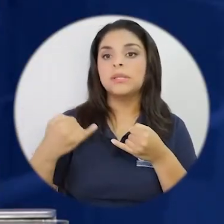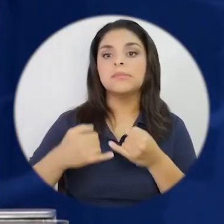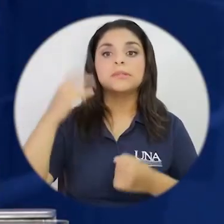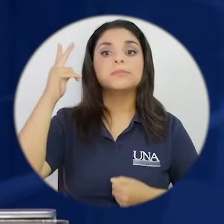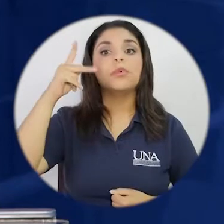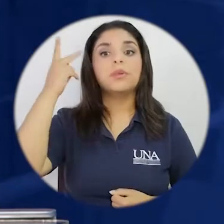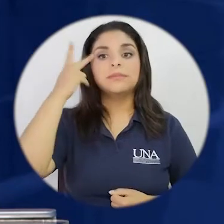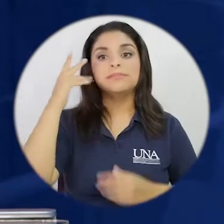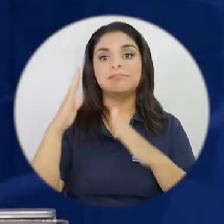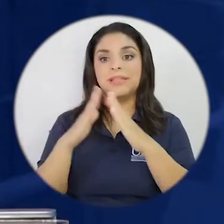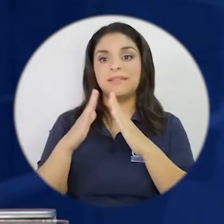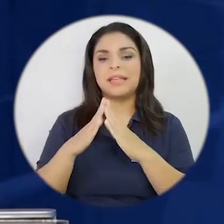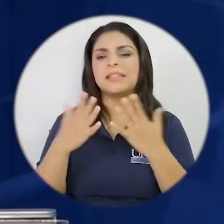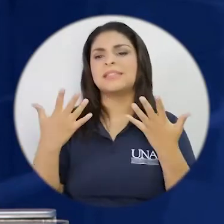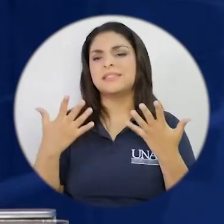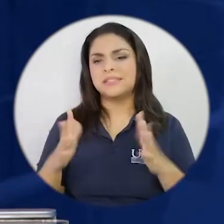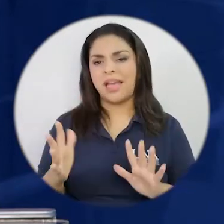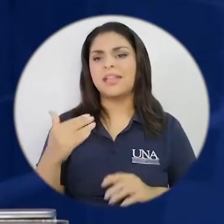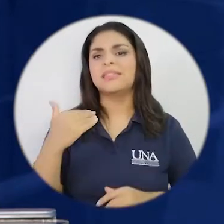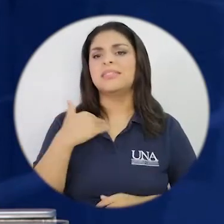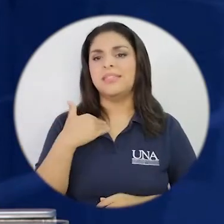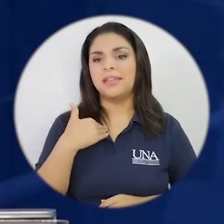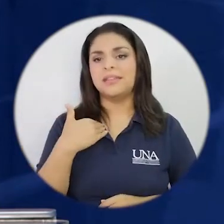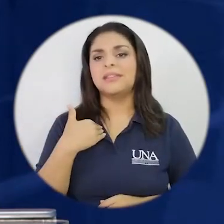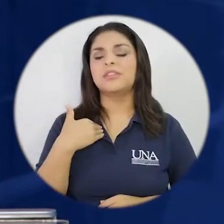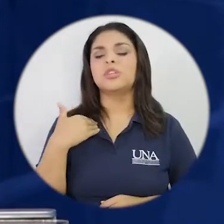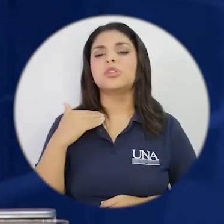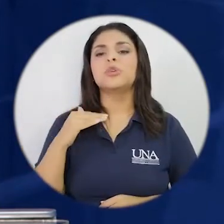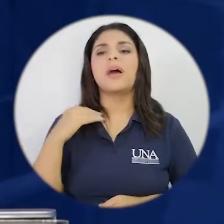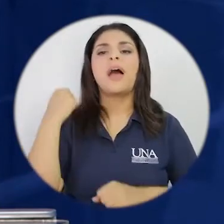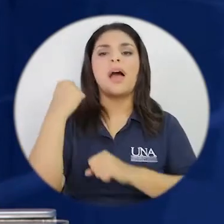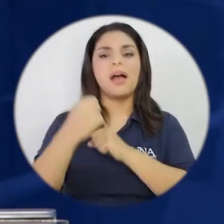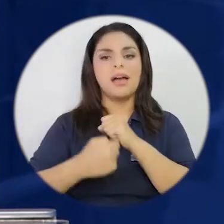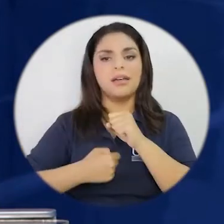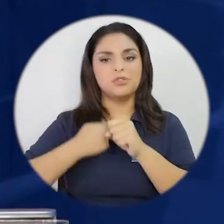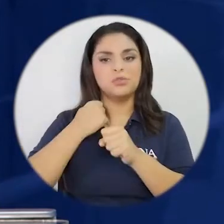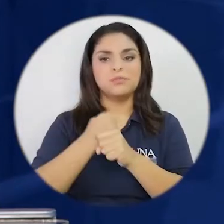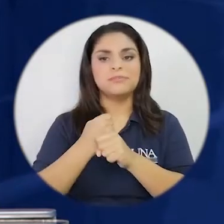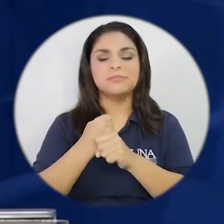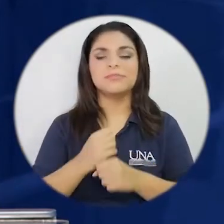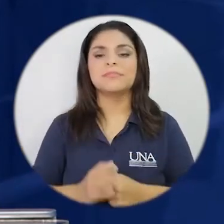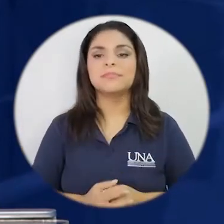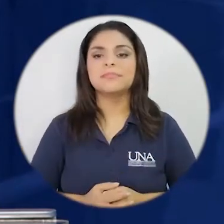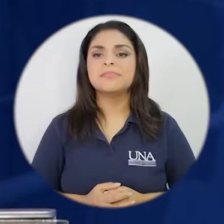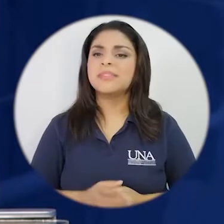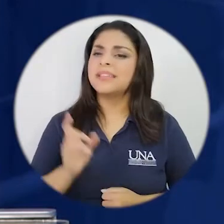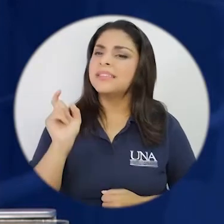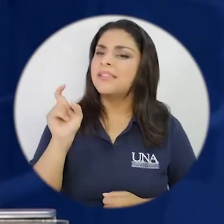Las últimas políticas de vivienda ya tienen sus añitos, ¿verdad? Deberíamos